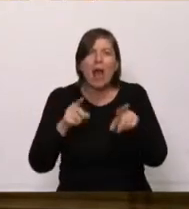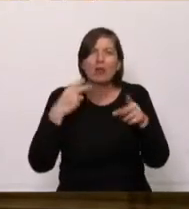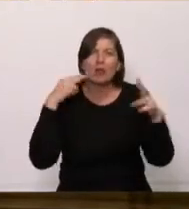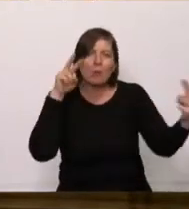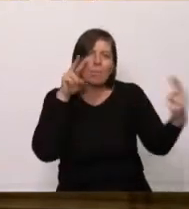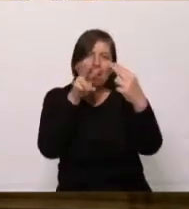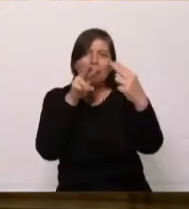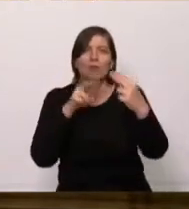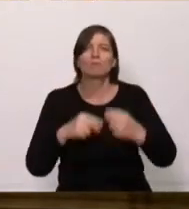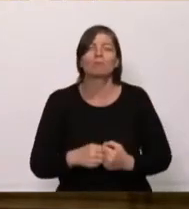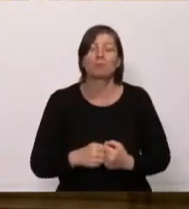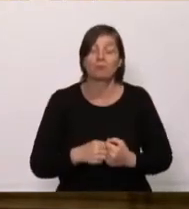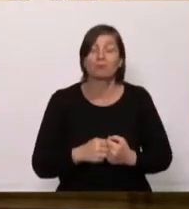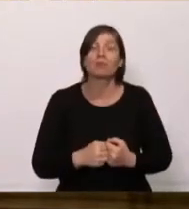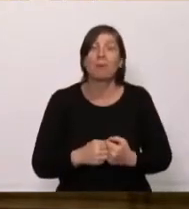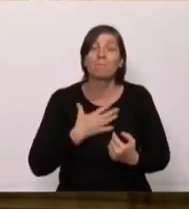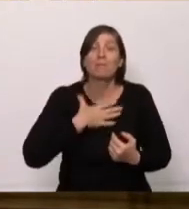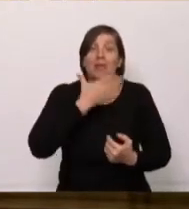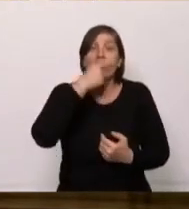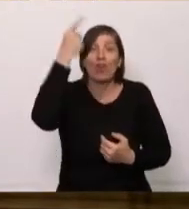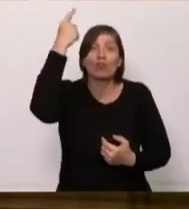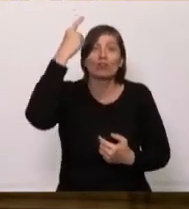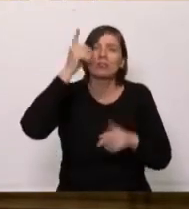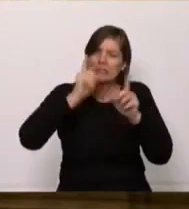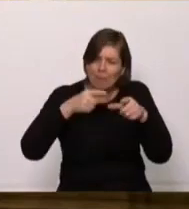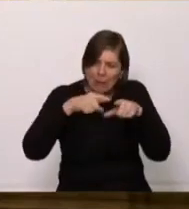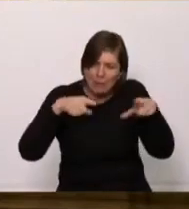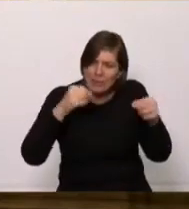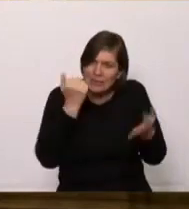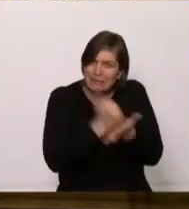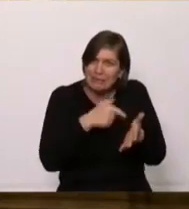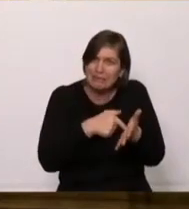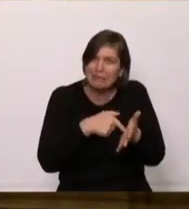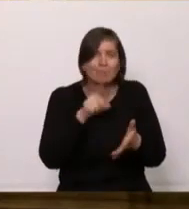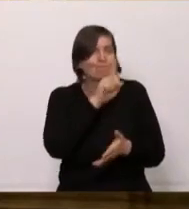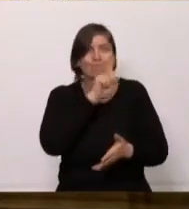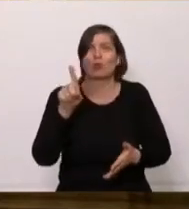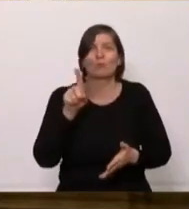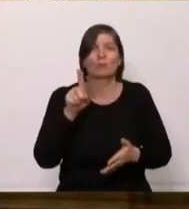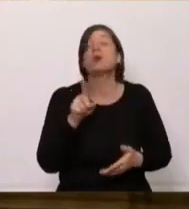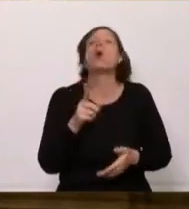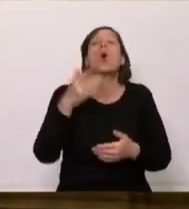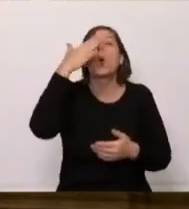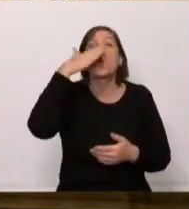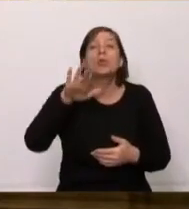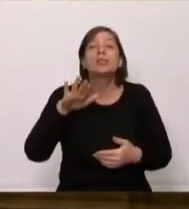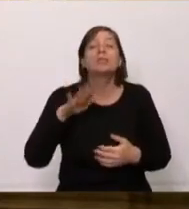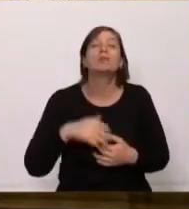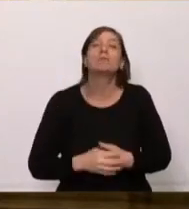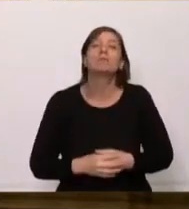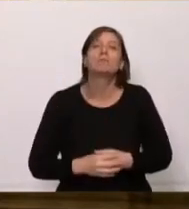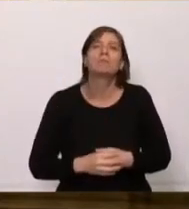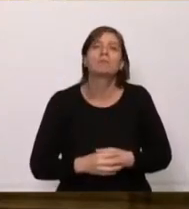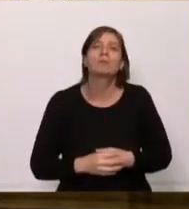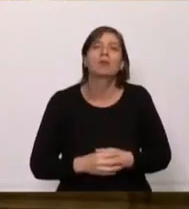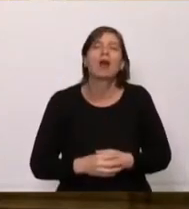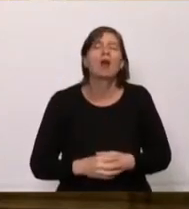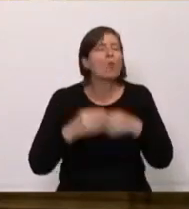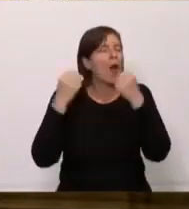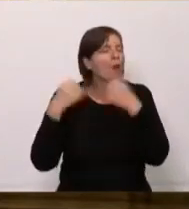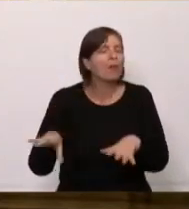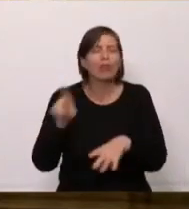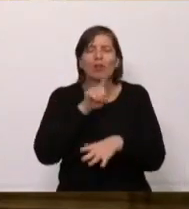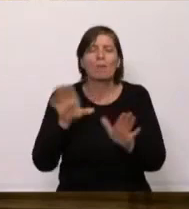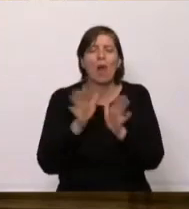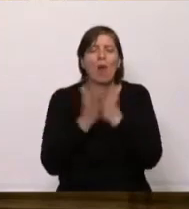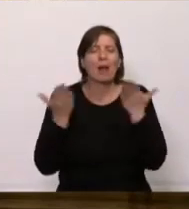me cruzo. ¿O acaso mi Dios también está en los billetes? Y lo último, no